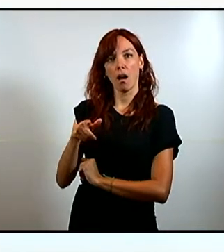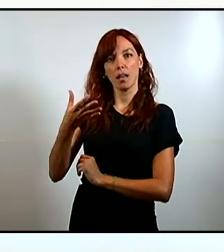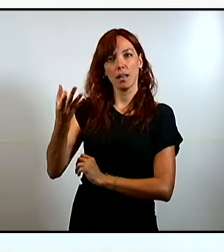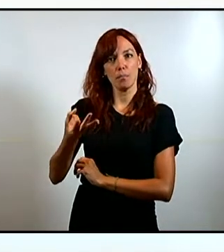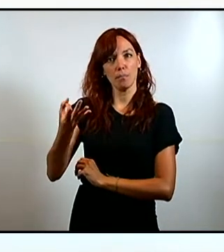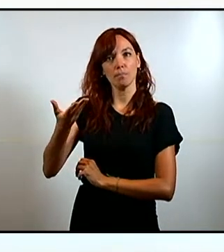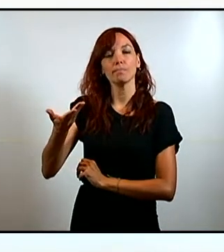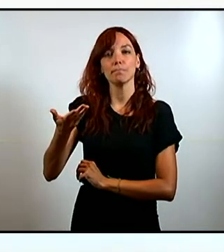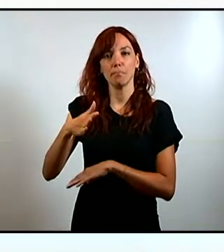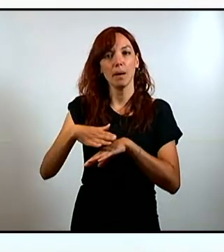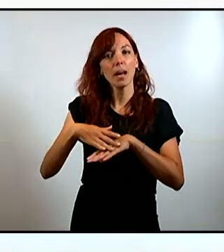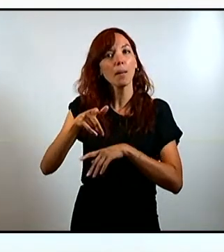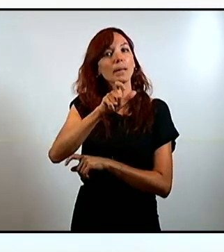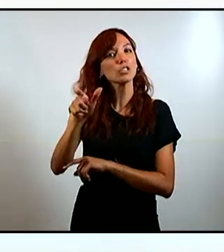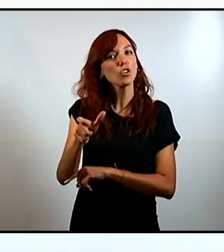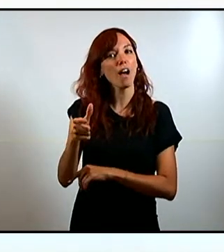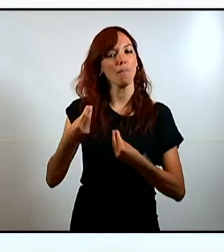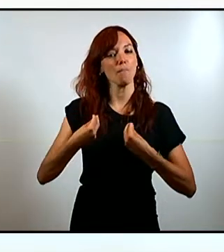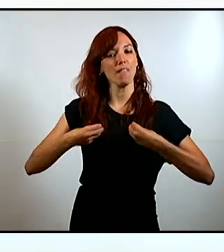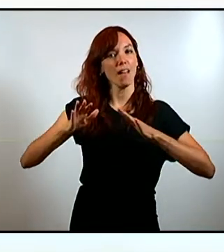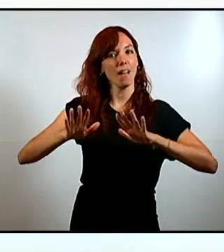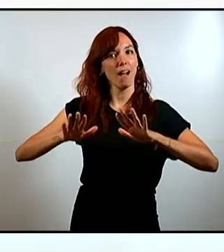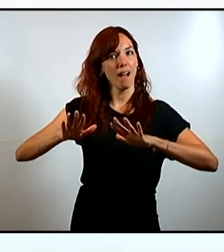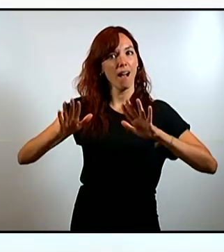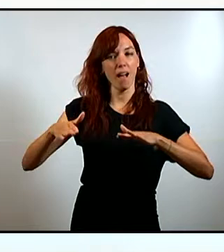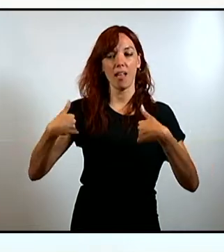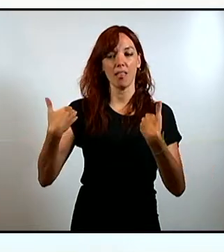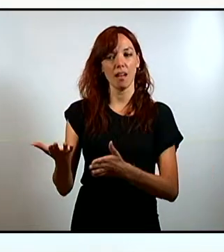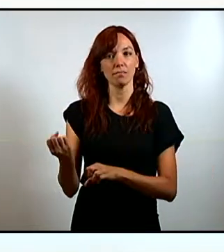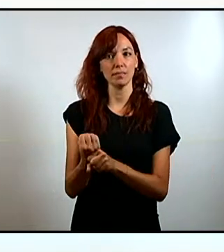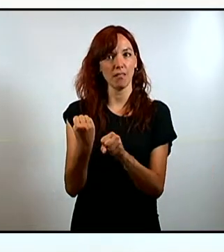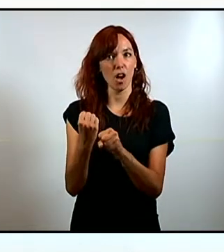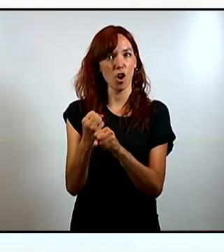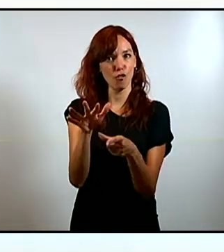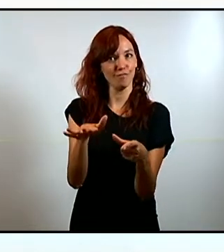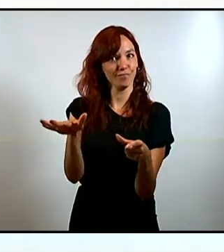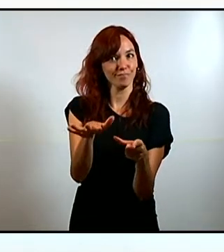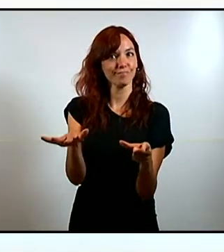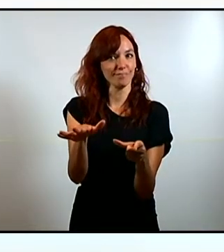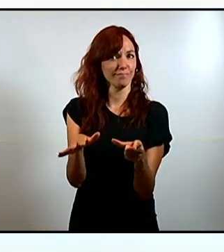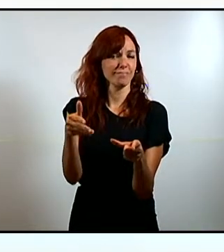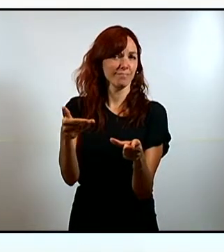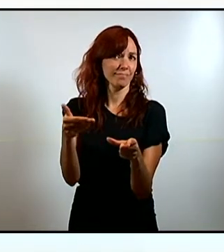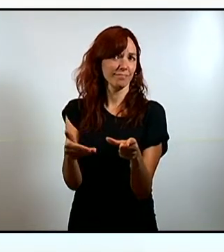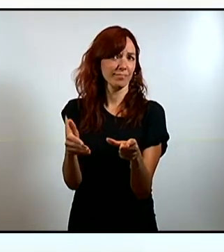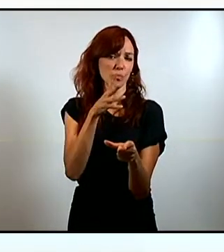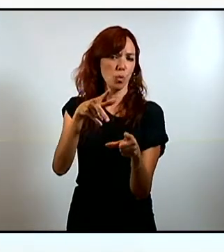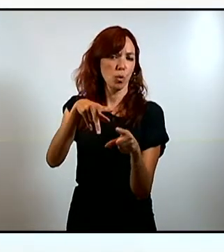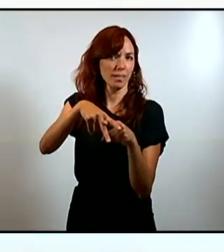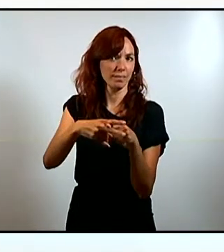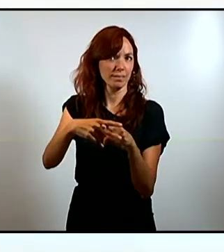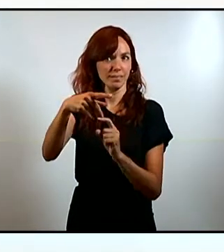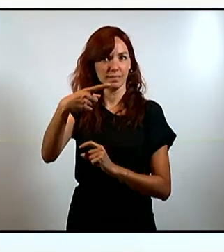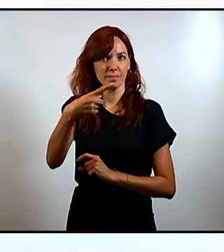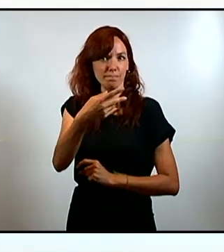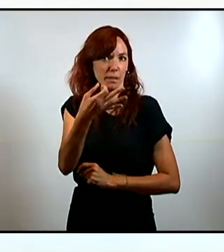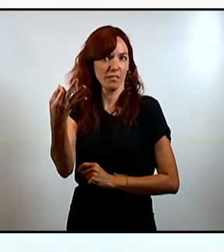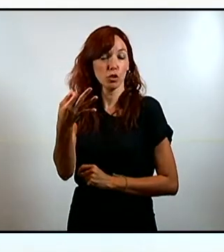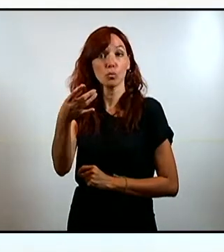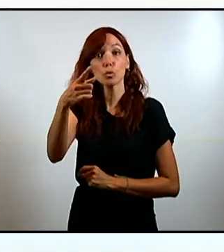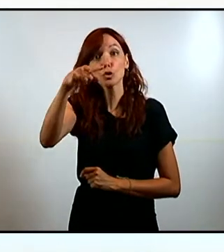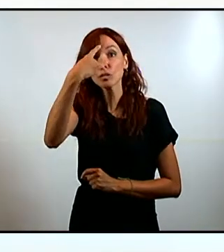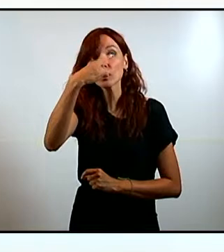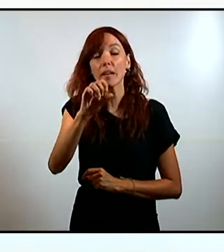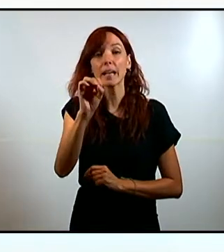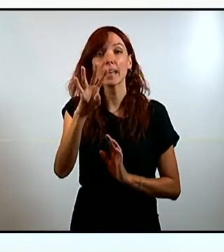población y el dar oportunidades de trabajo a las personas que allí residen. Es una herramienta muy eficaz. Sabéis que son 15.000 hectáreas las